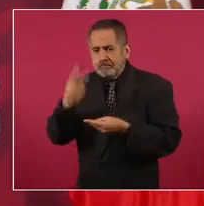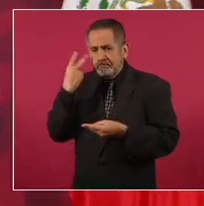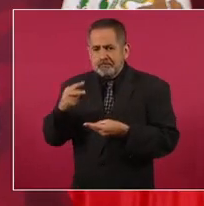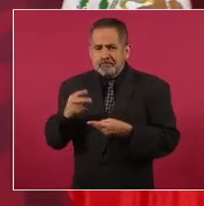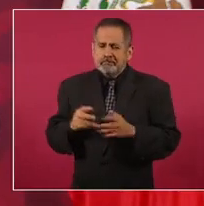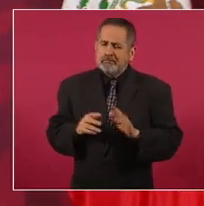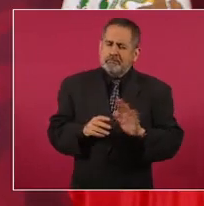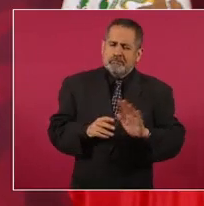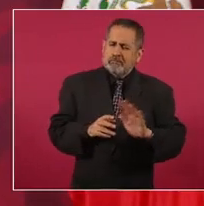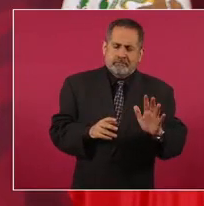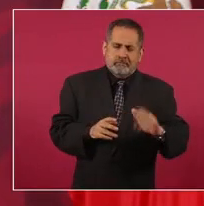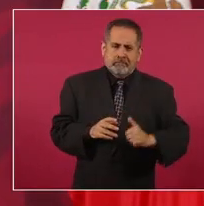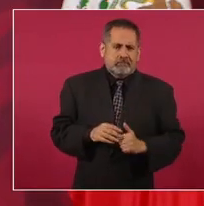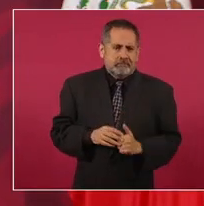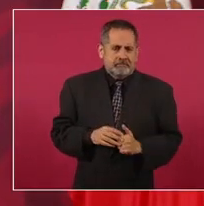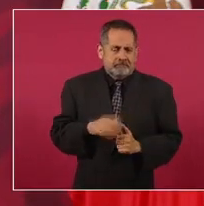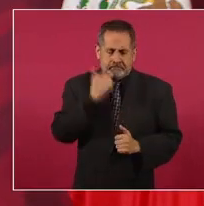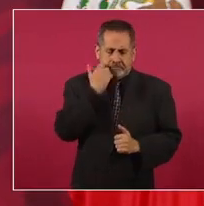general,